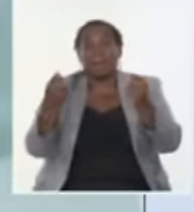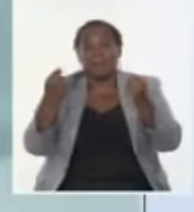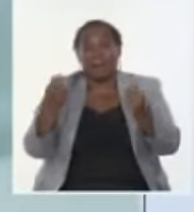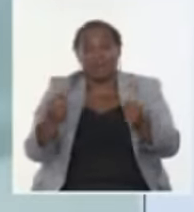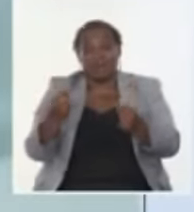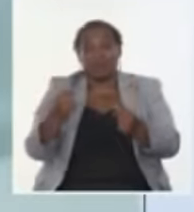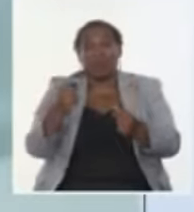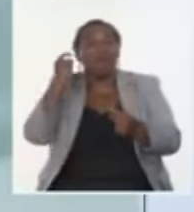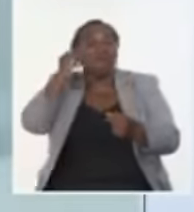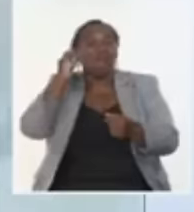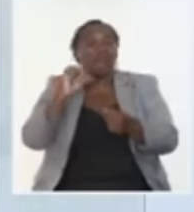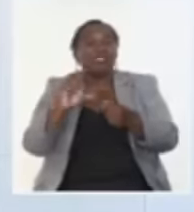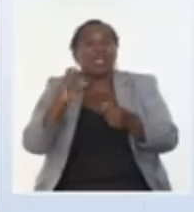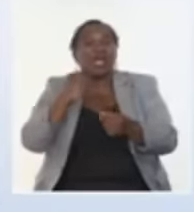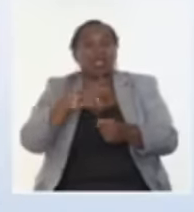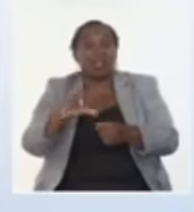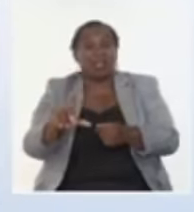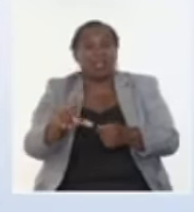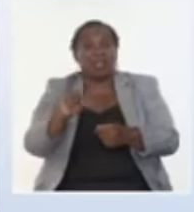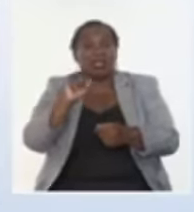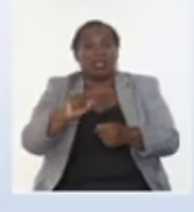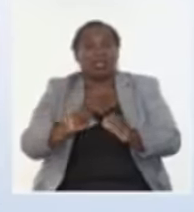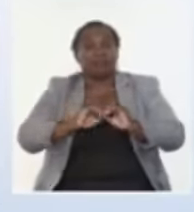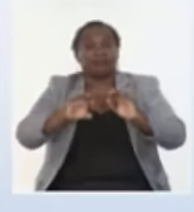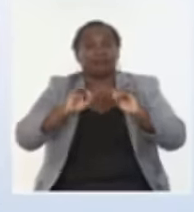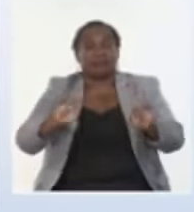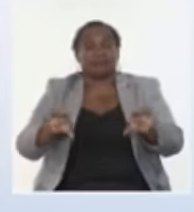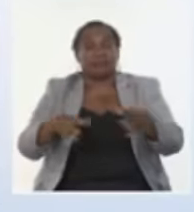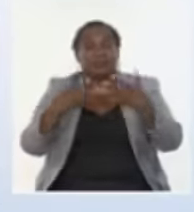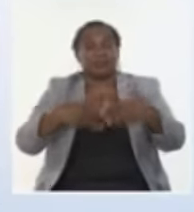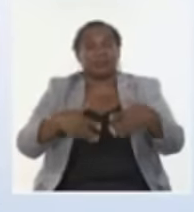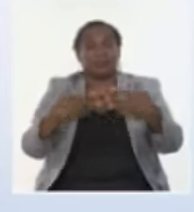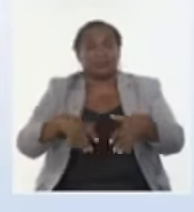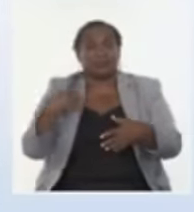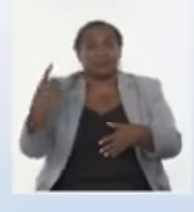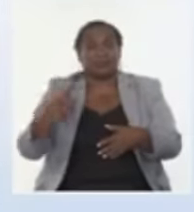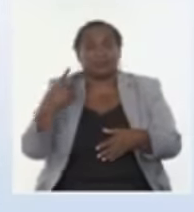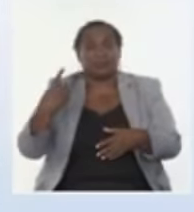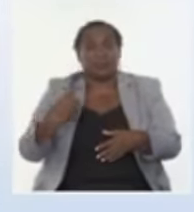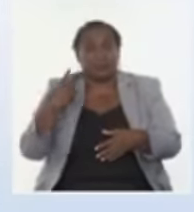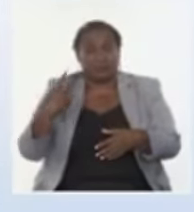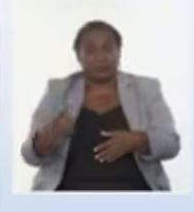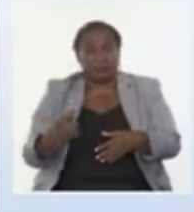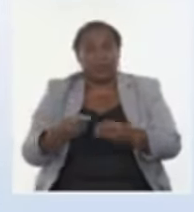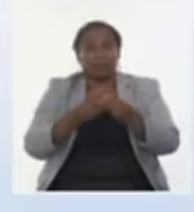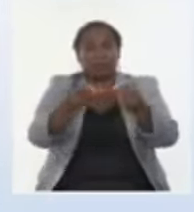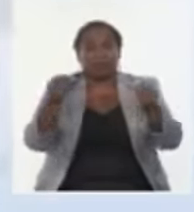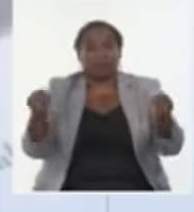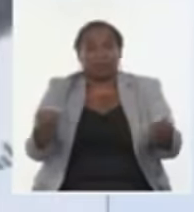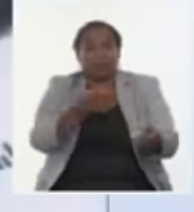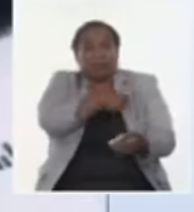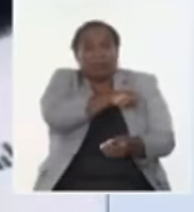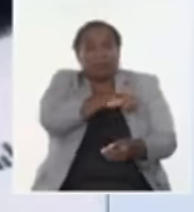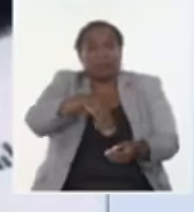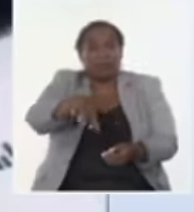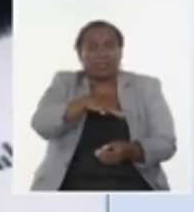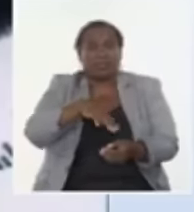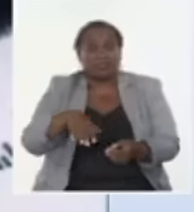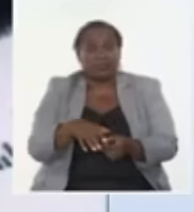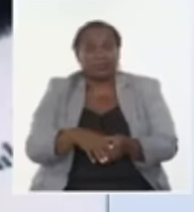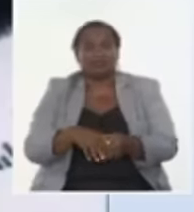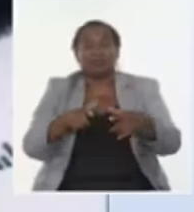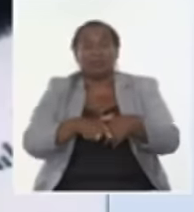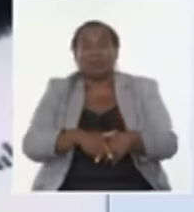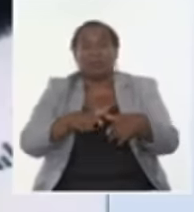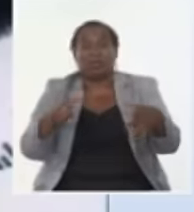fiscal, el fomento de la producción nacional y el incremento de la oferta a la población, el incremento de los ingresos